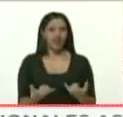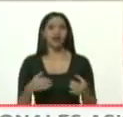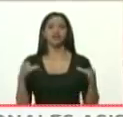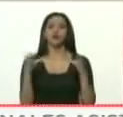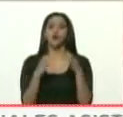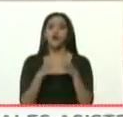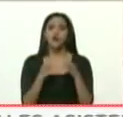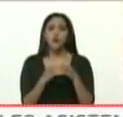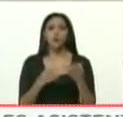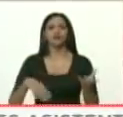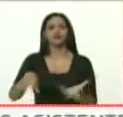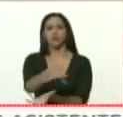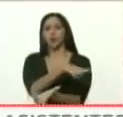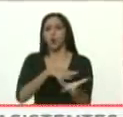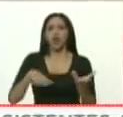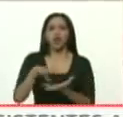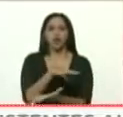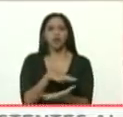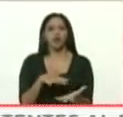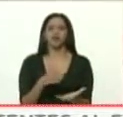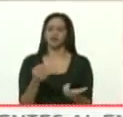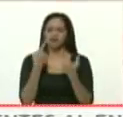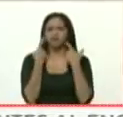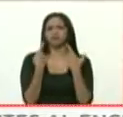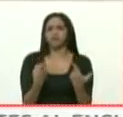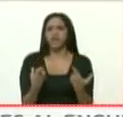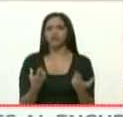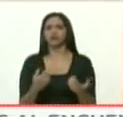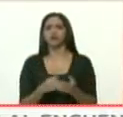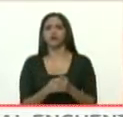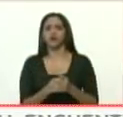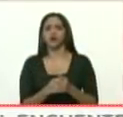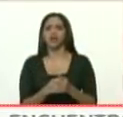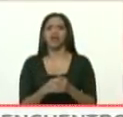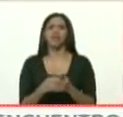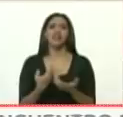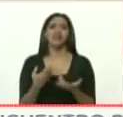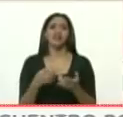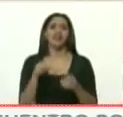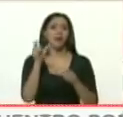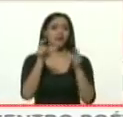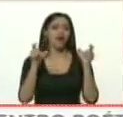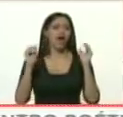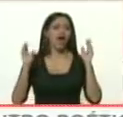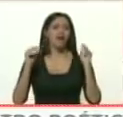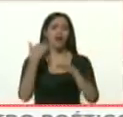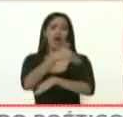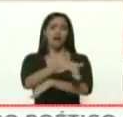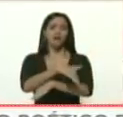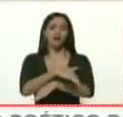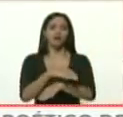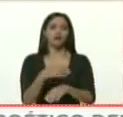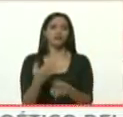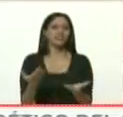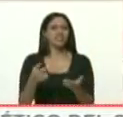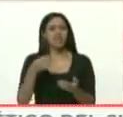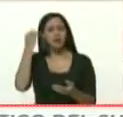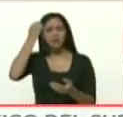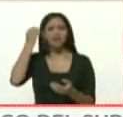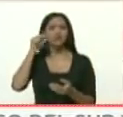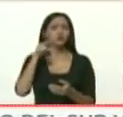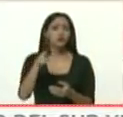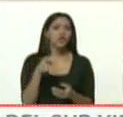de desestabilización, ante los señalamientos externos, ¿cómo pudiera usted, o qué opinión le merece, cómo